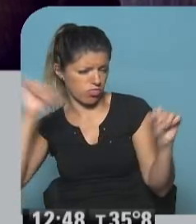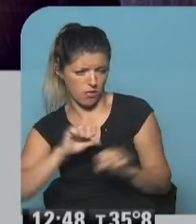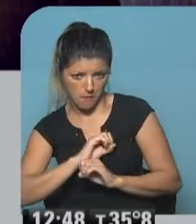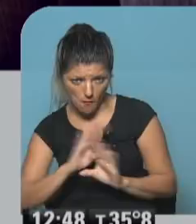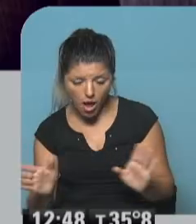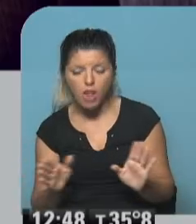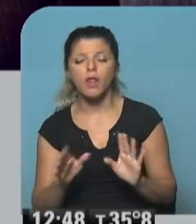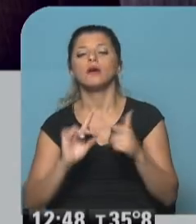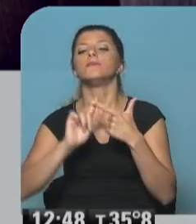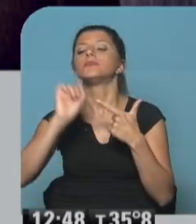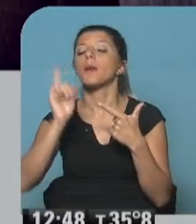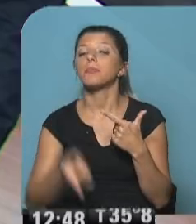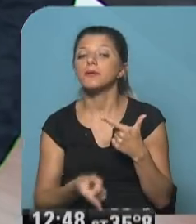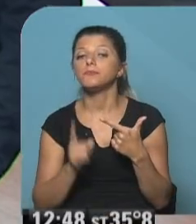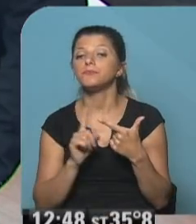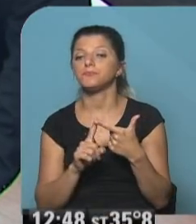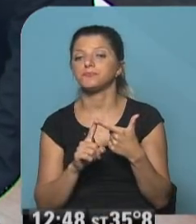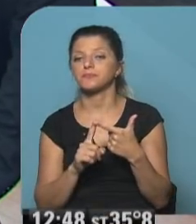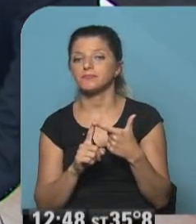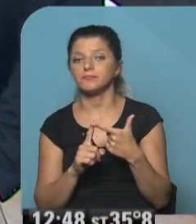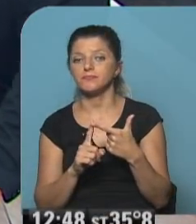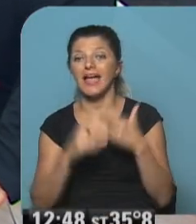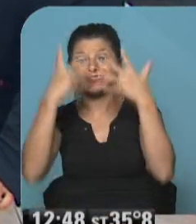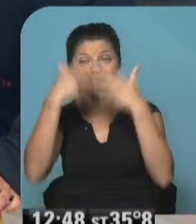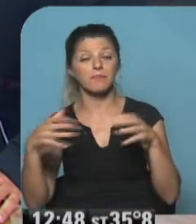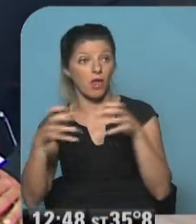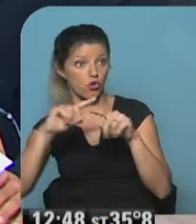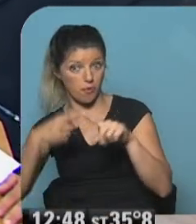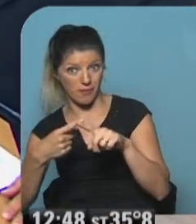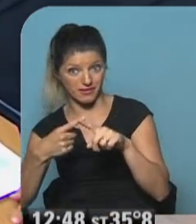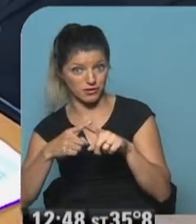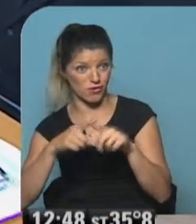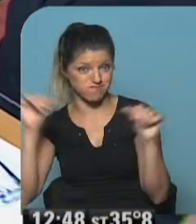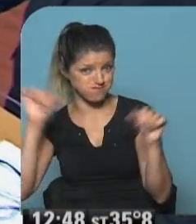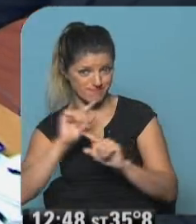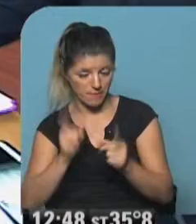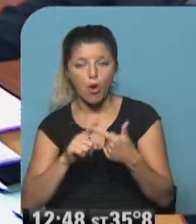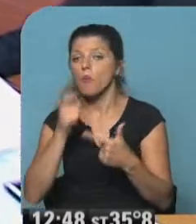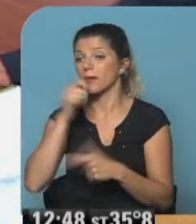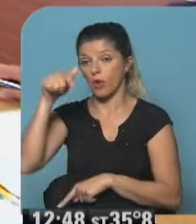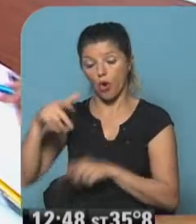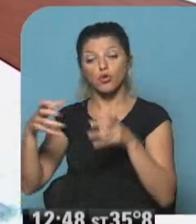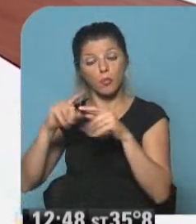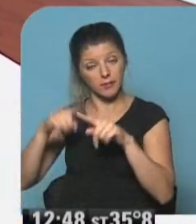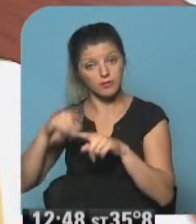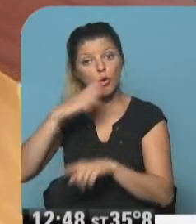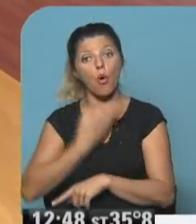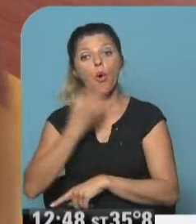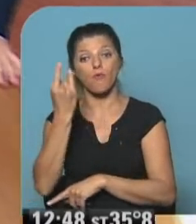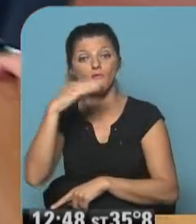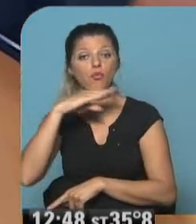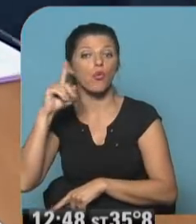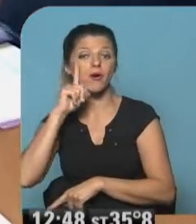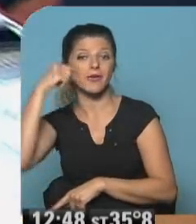la fragilidad del sistema de partidos también, excepto el fujimorismo hoy por hoy, y también siendo un partido